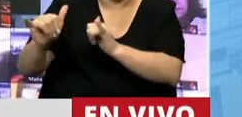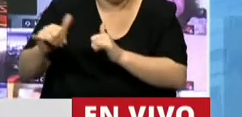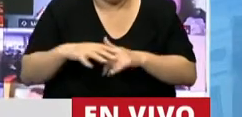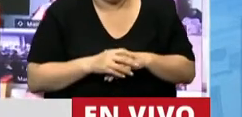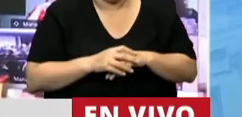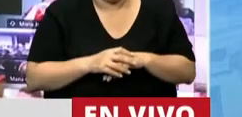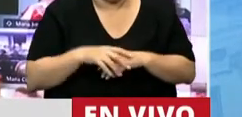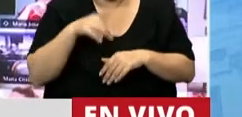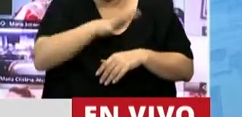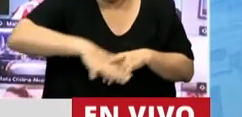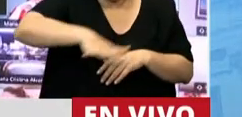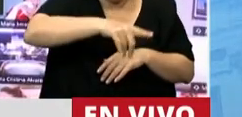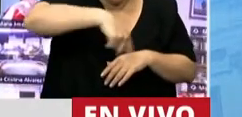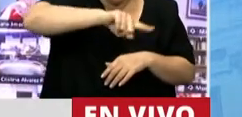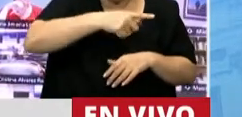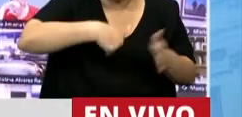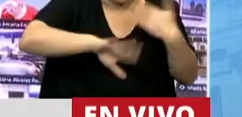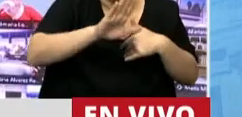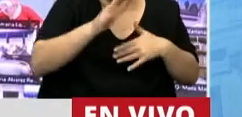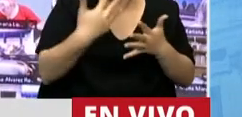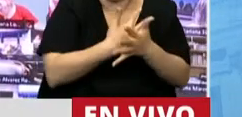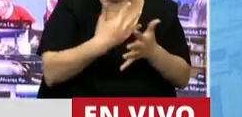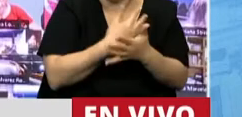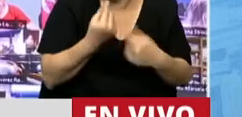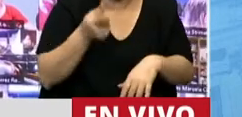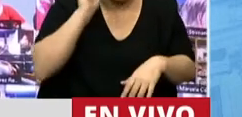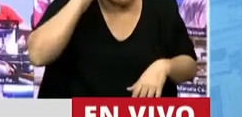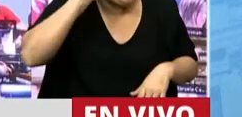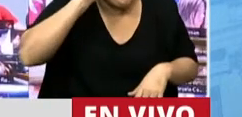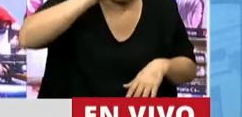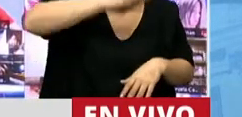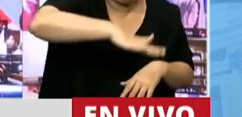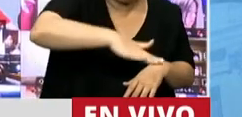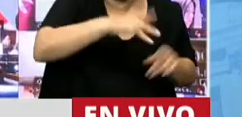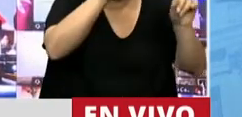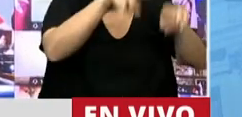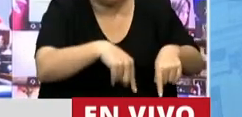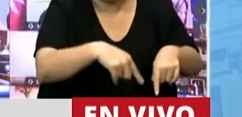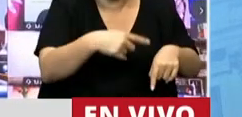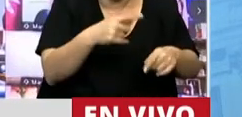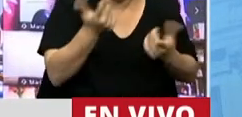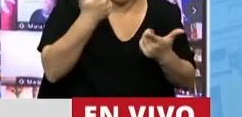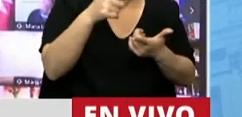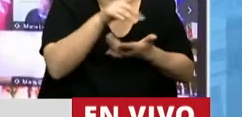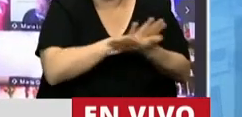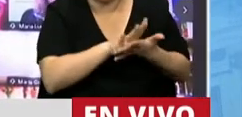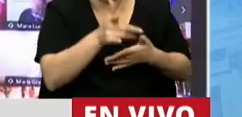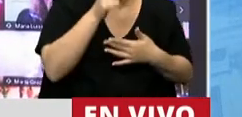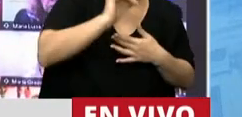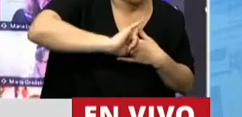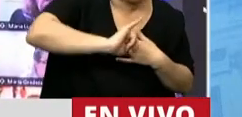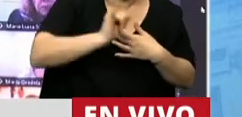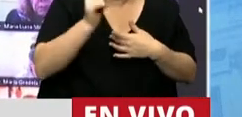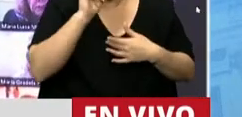población especialmente vulnerable porque por su corta edad muchas veces no tienen las herramientas suficientes para poder detectar a tiempo